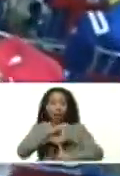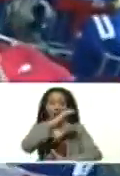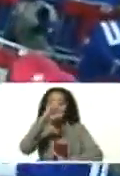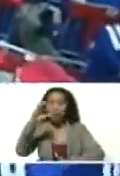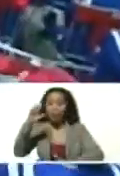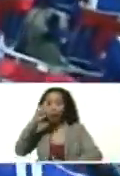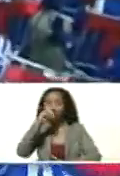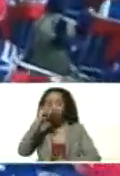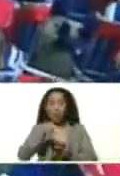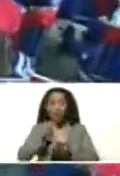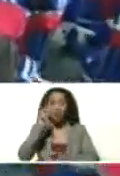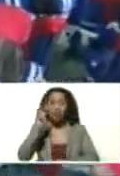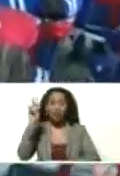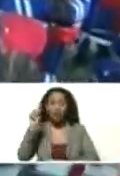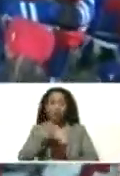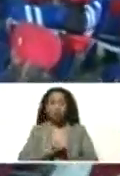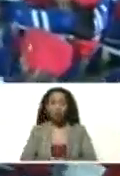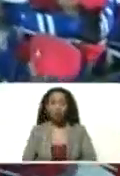año 2022.